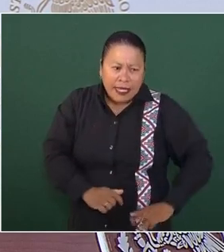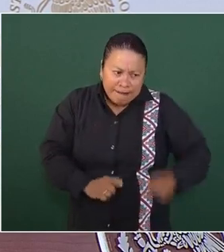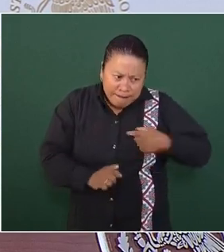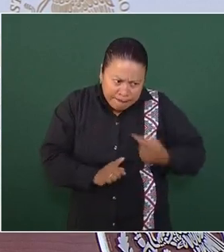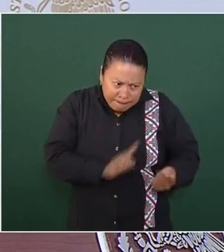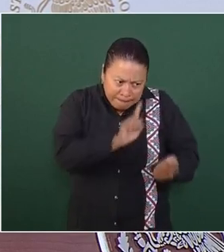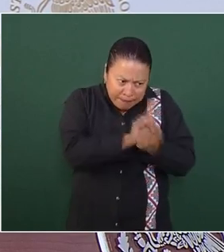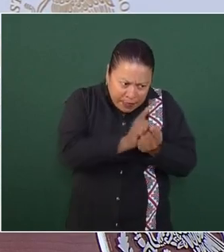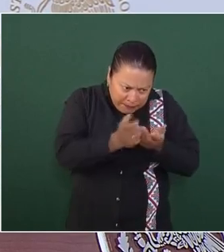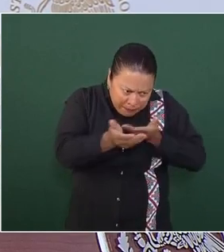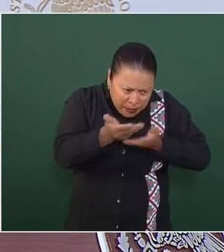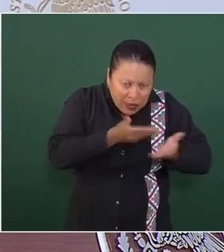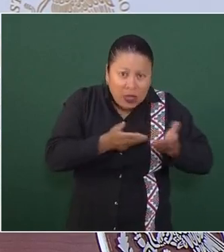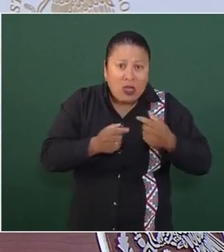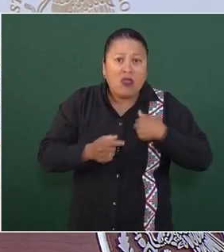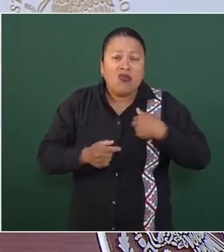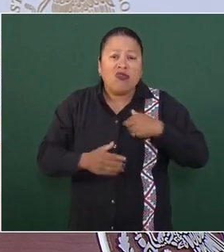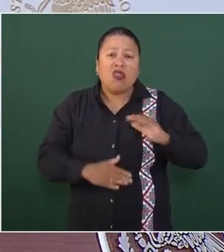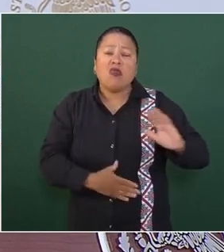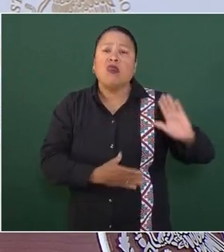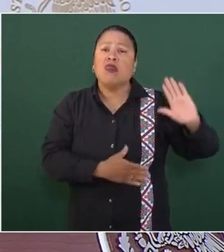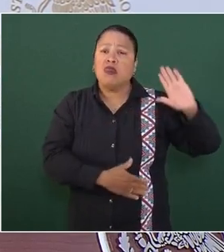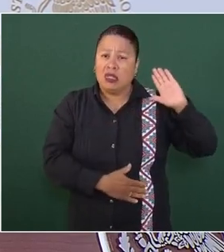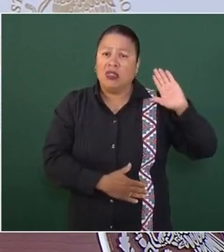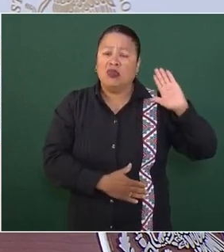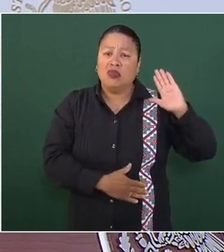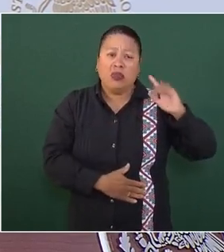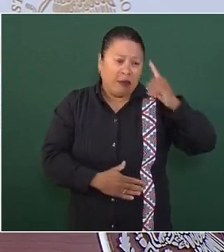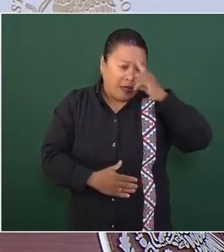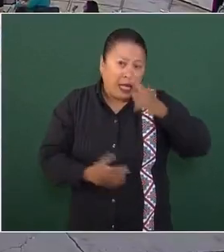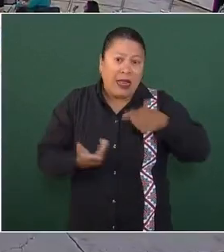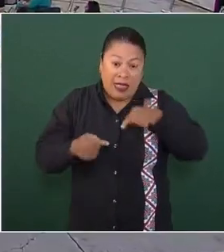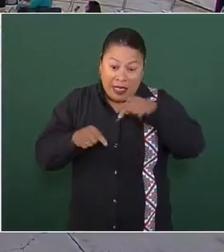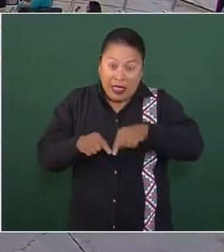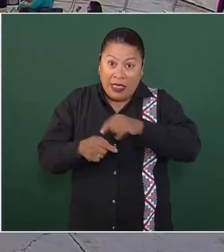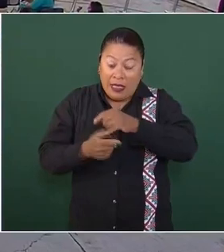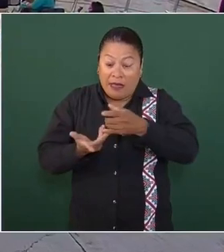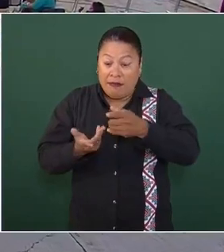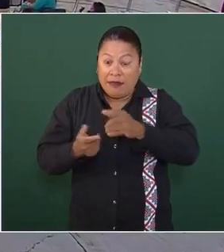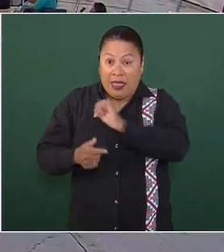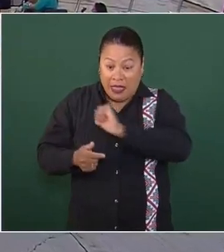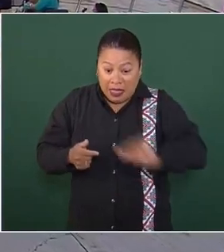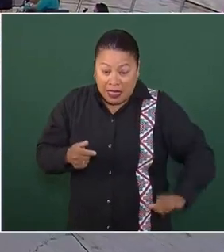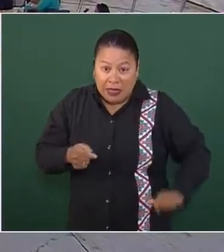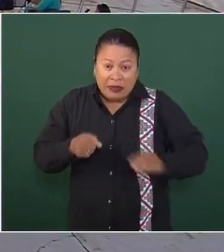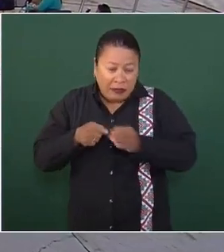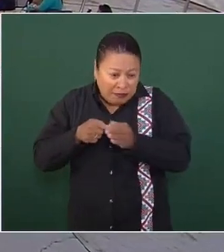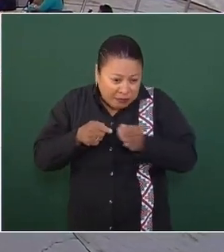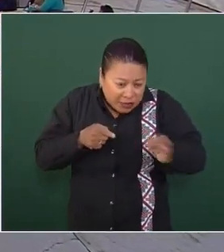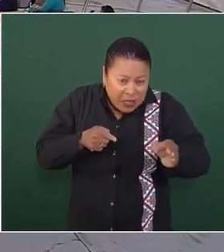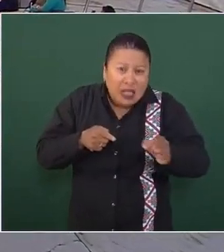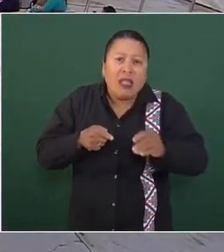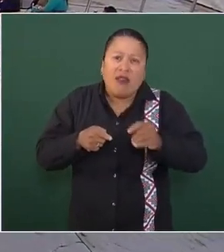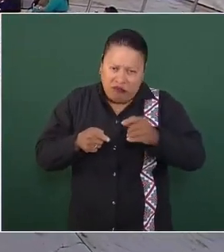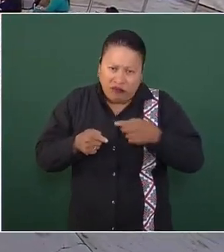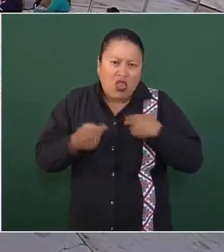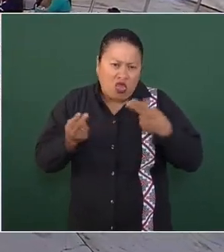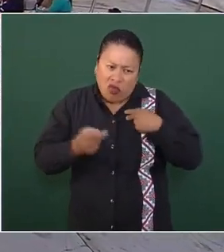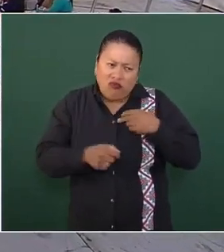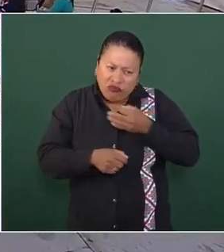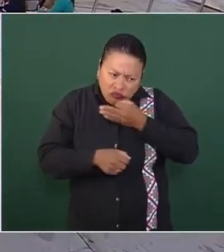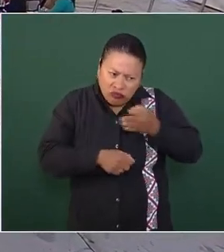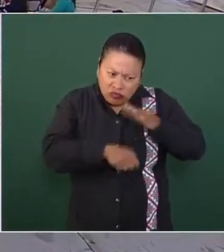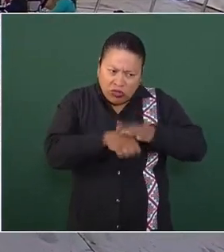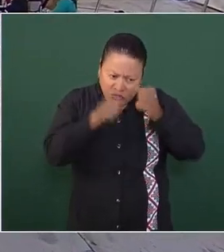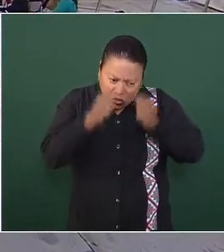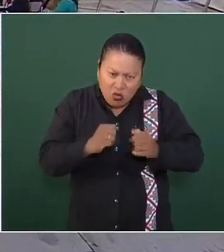compromiso de que no iba a quedar una cabecera municipal de Oaxaca sin camino pavimentado sin camino de concreto